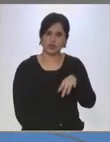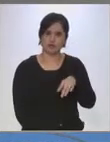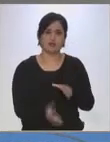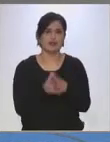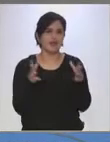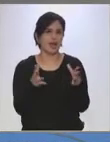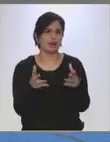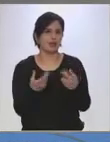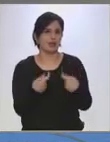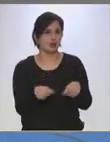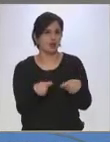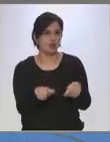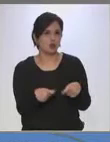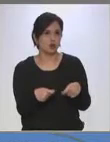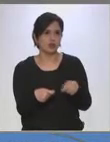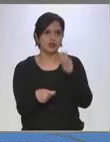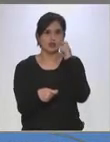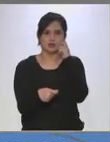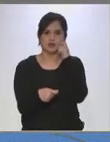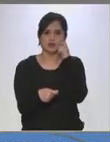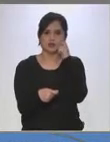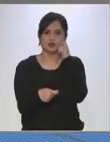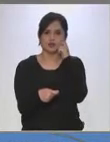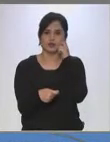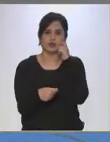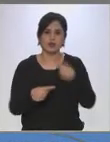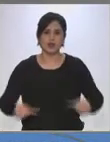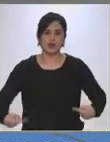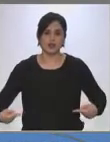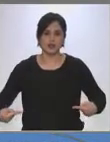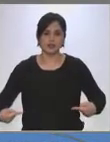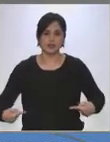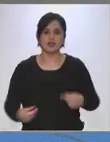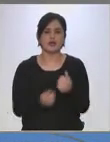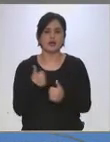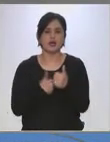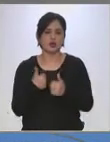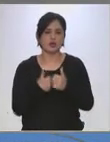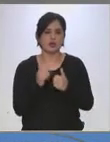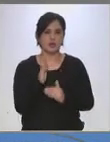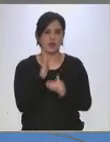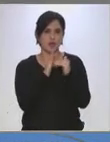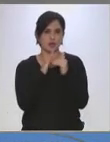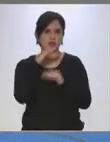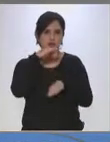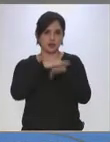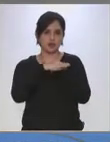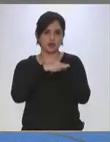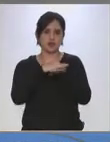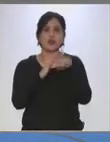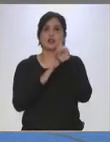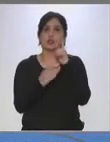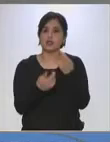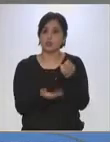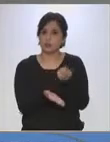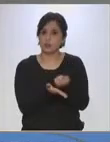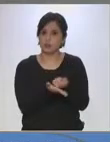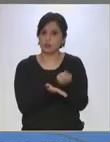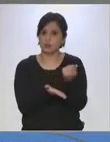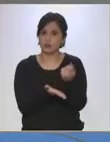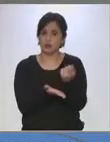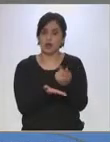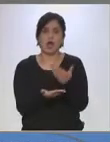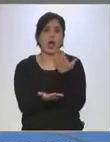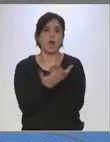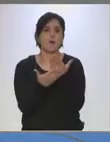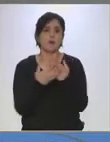enorme costo que eso implica de la silla de ruedas para competir en alto nivel tiene un costo aprovechó de